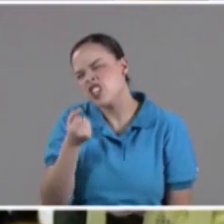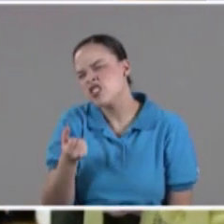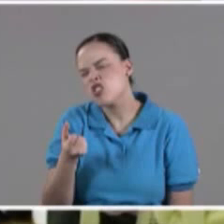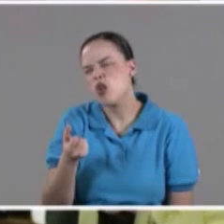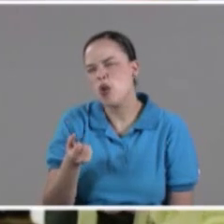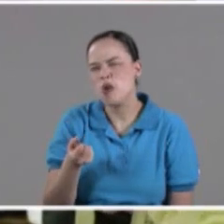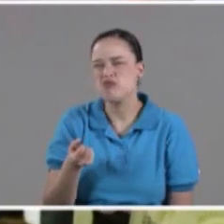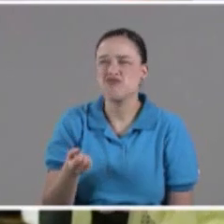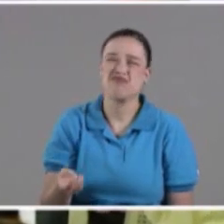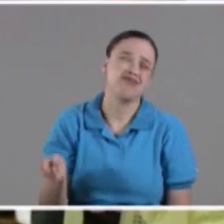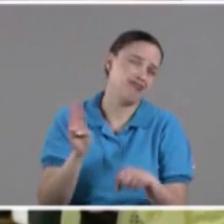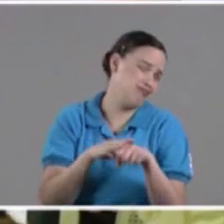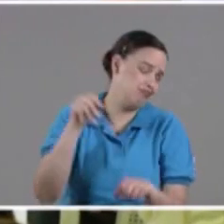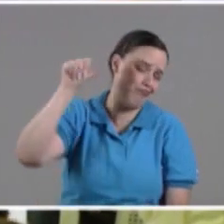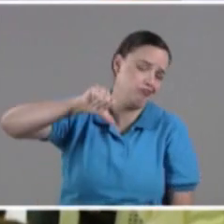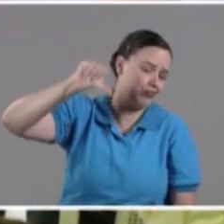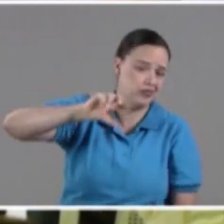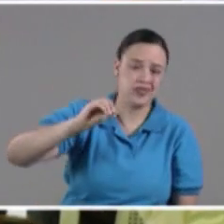pasar